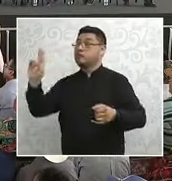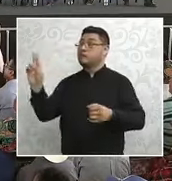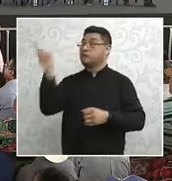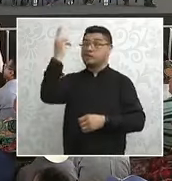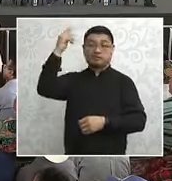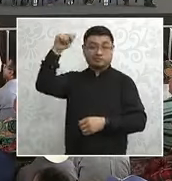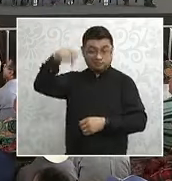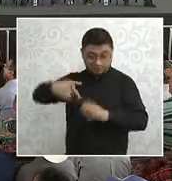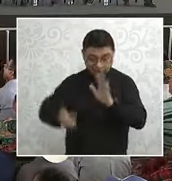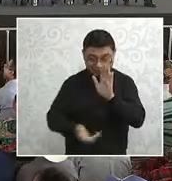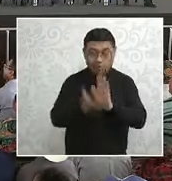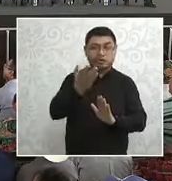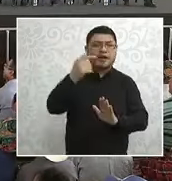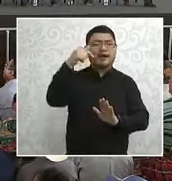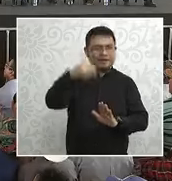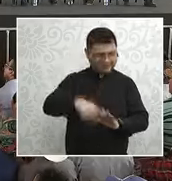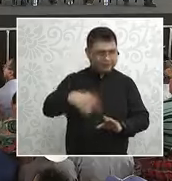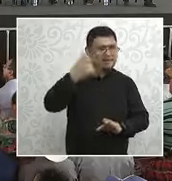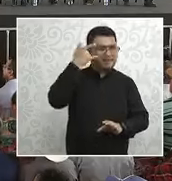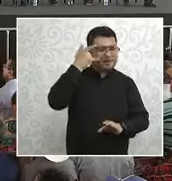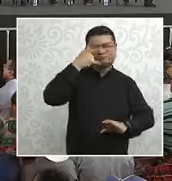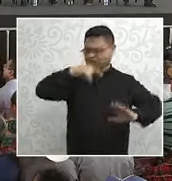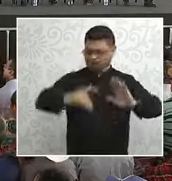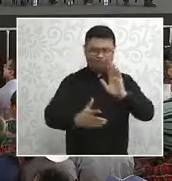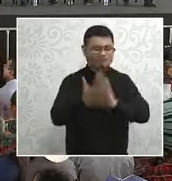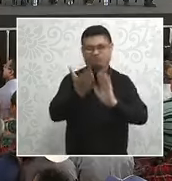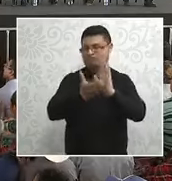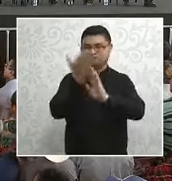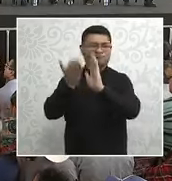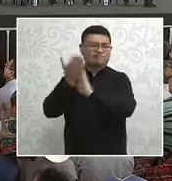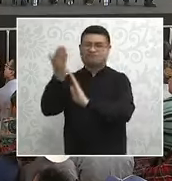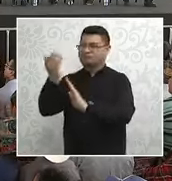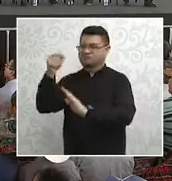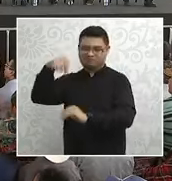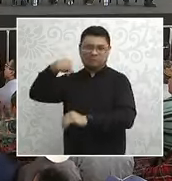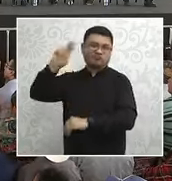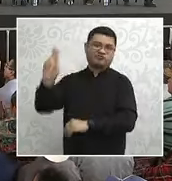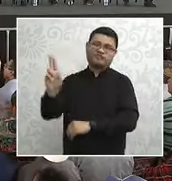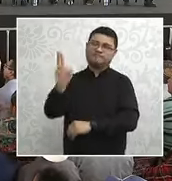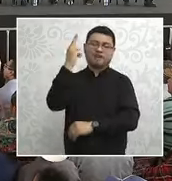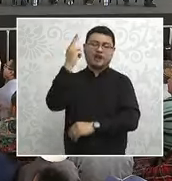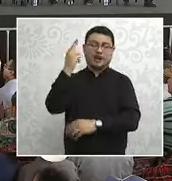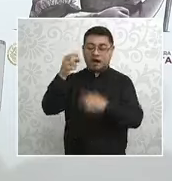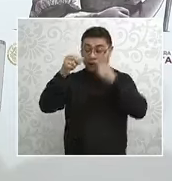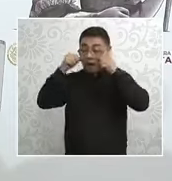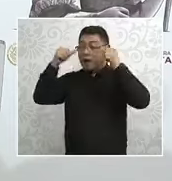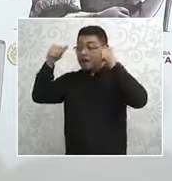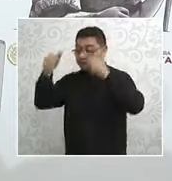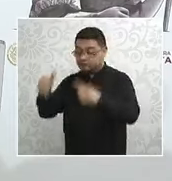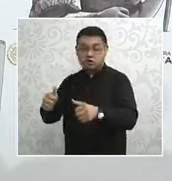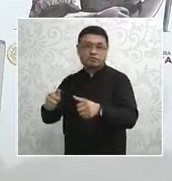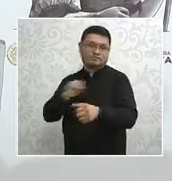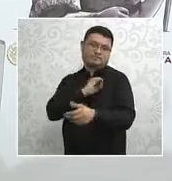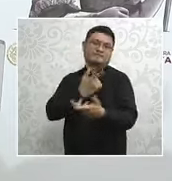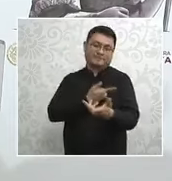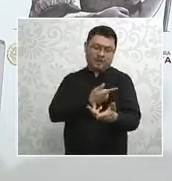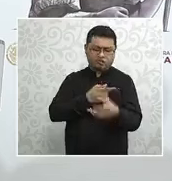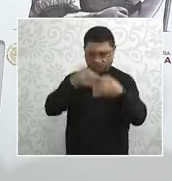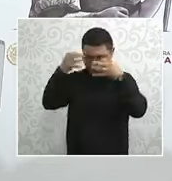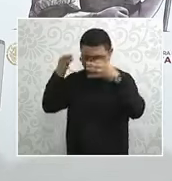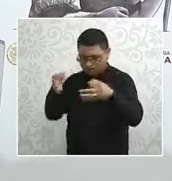Campeche una universidad Rosario Castellanos y una universidad de la salud para que los jóvenes